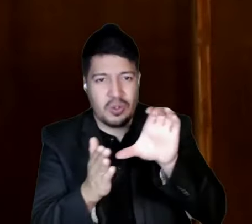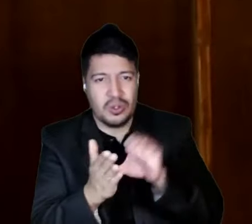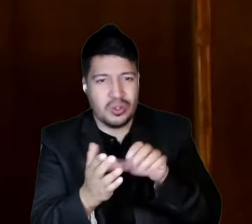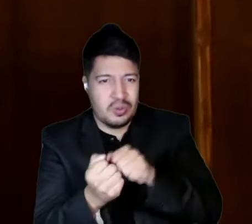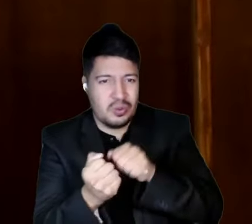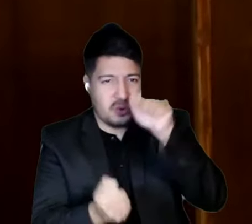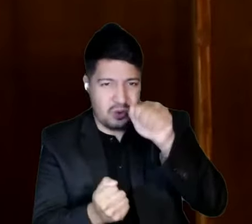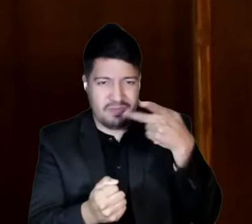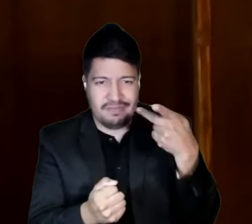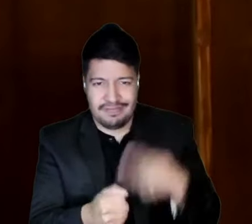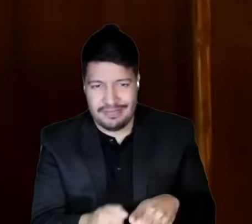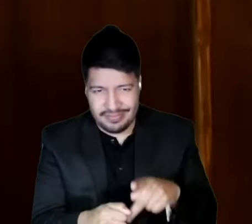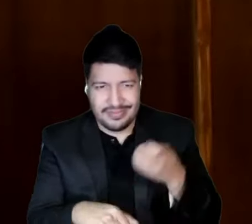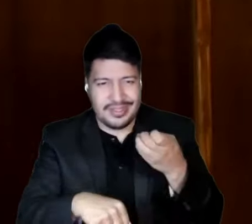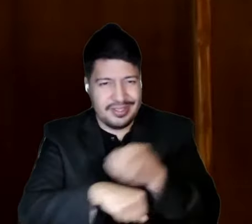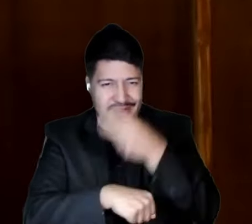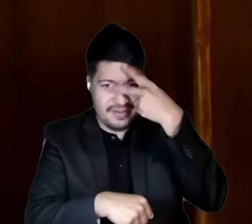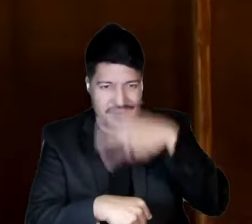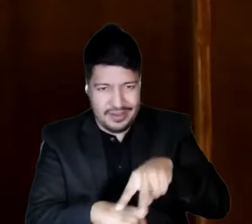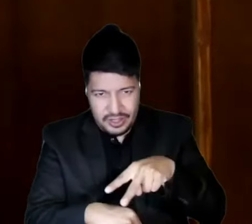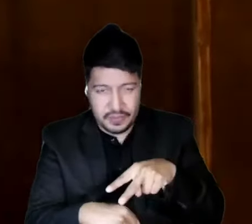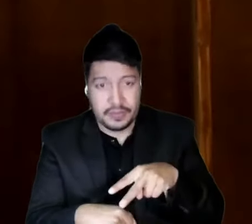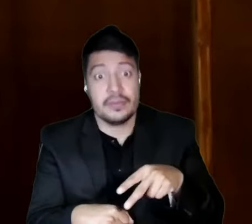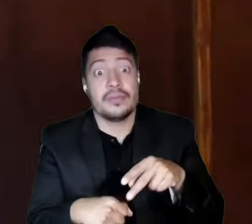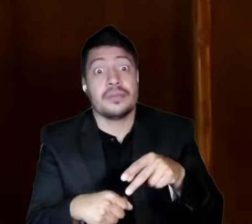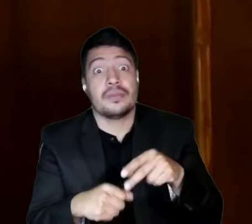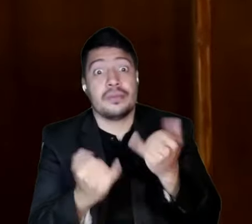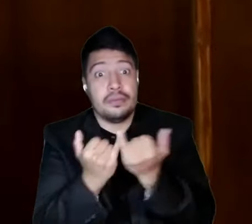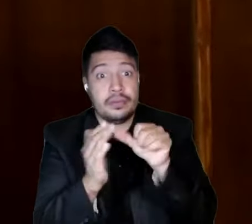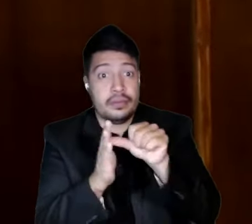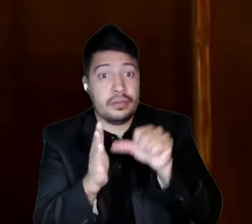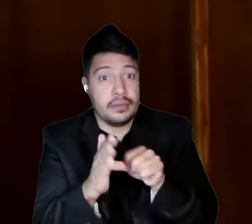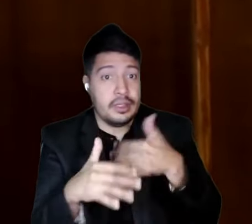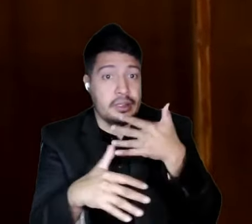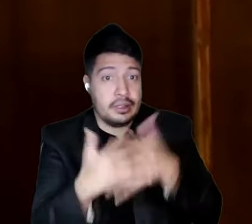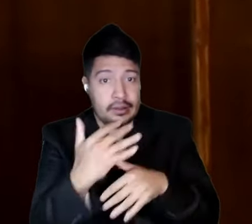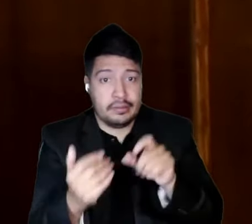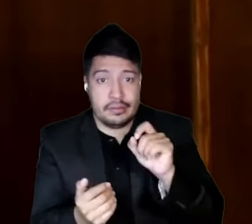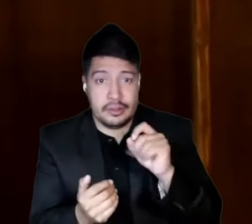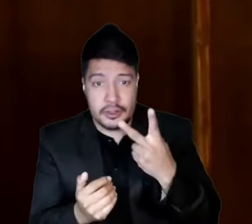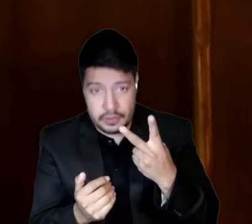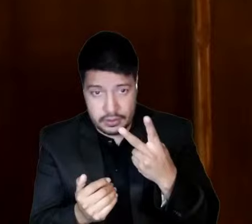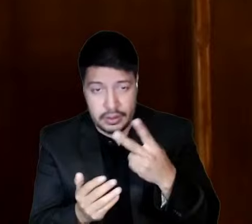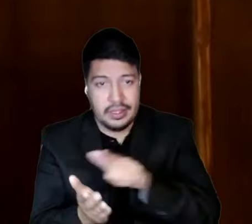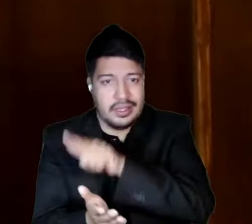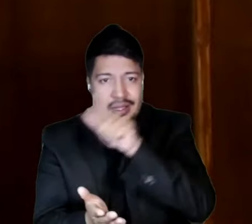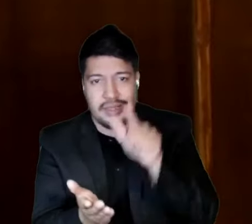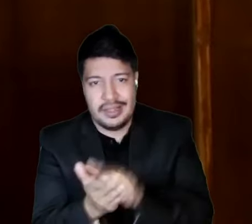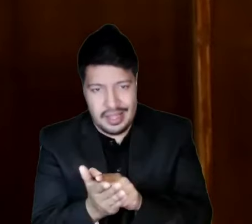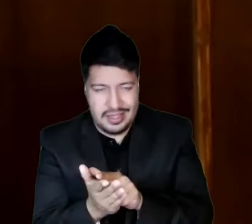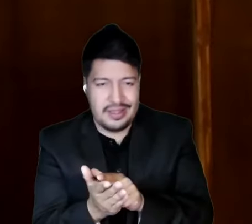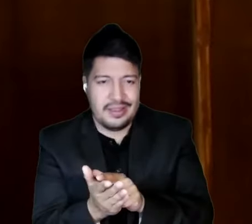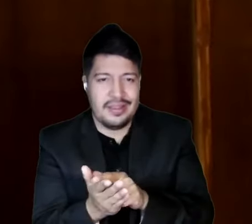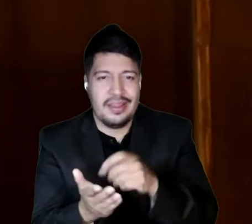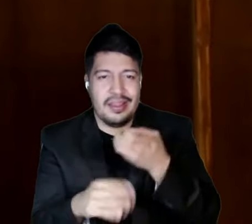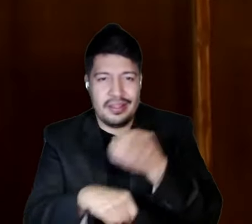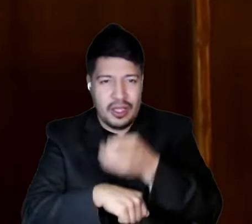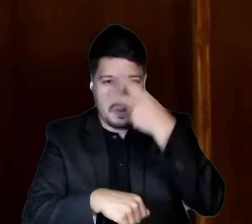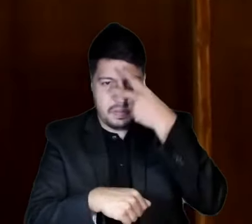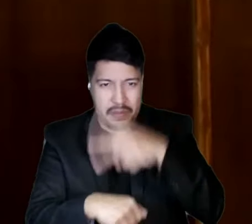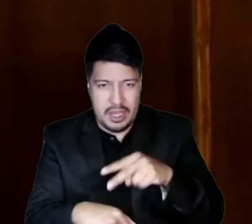México así como 15 y 22 de la ley de planeación del Estado de México y municipio al recibirlo la presidencia